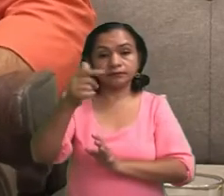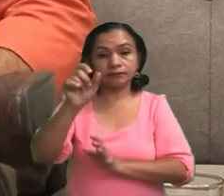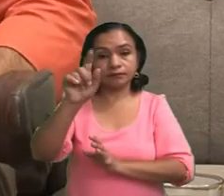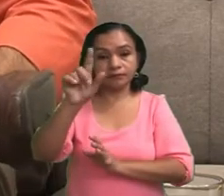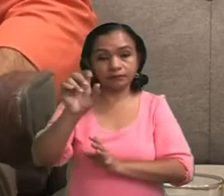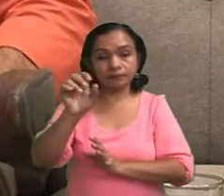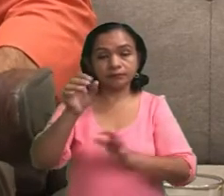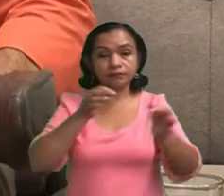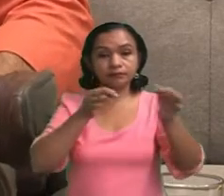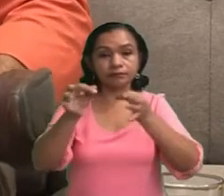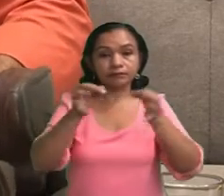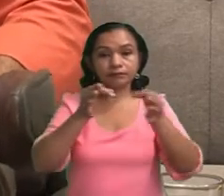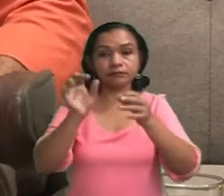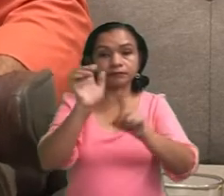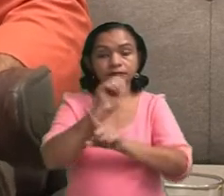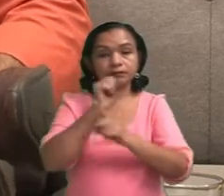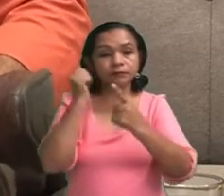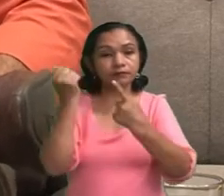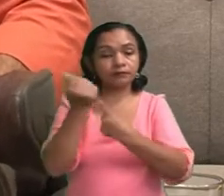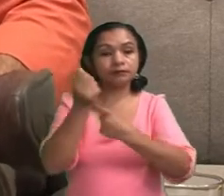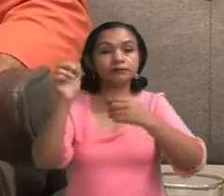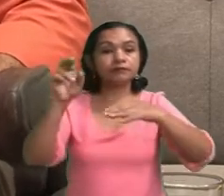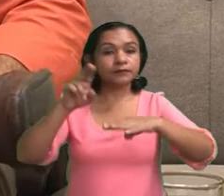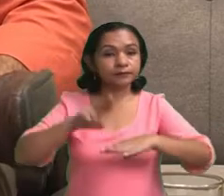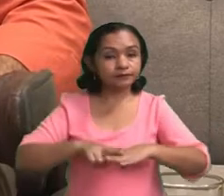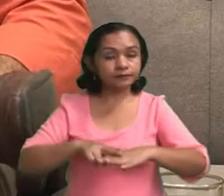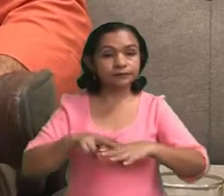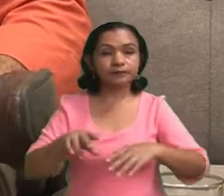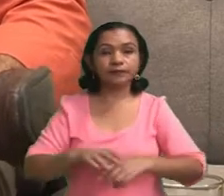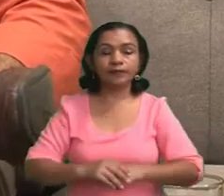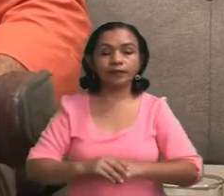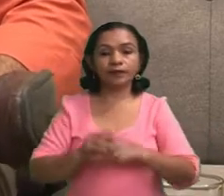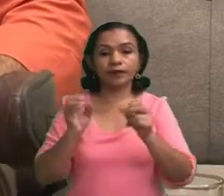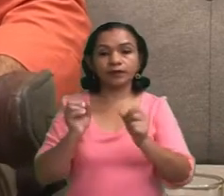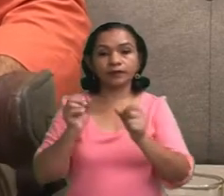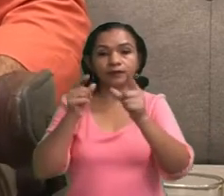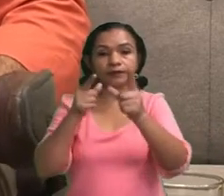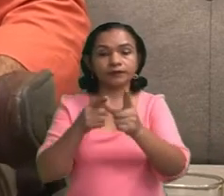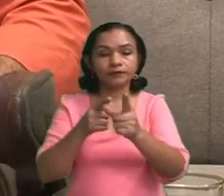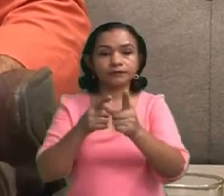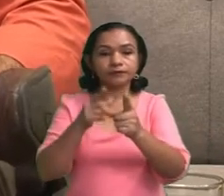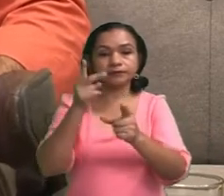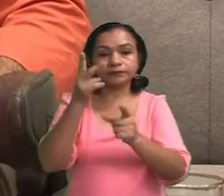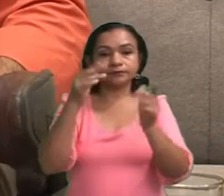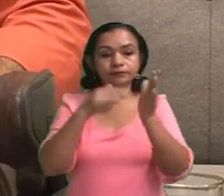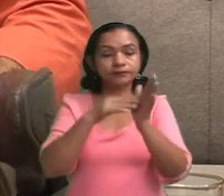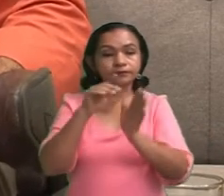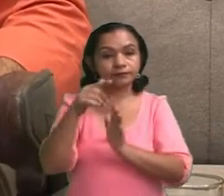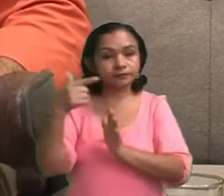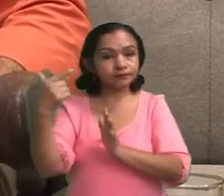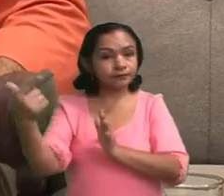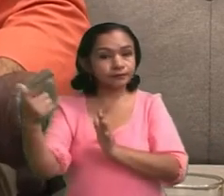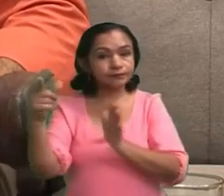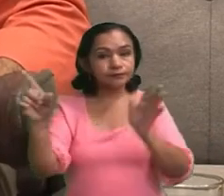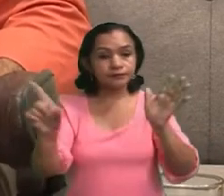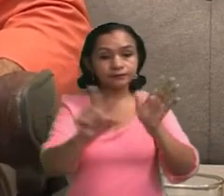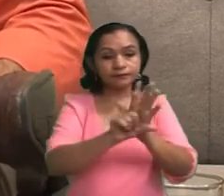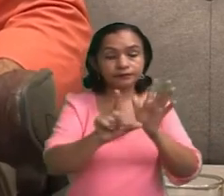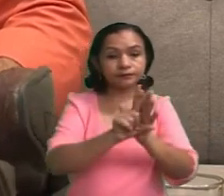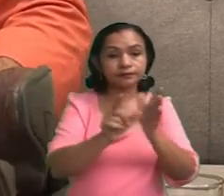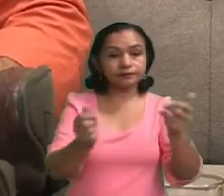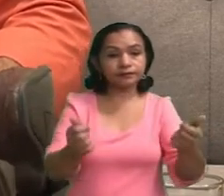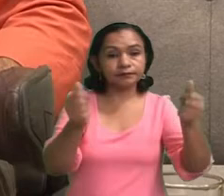Entonces, la Asamblea Nacional en octubre del 2017 aprobó la ley creadora del